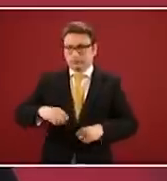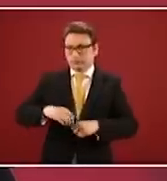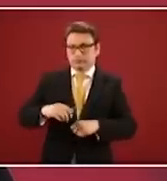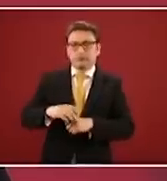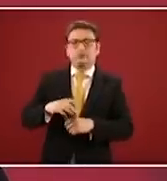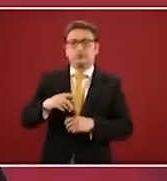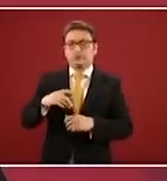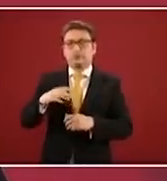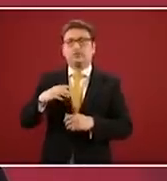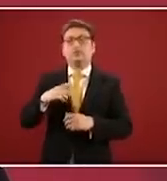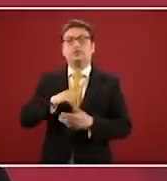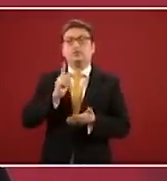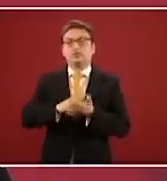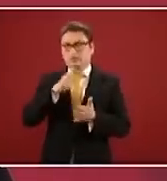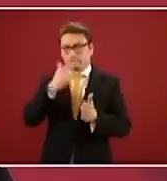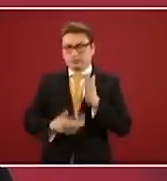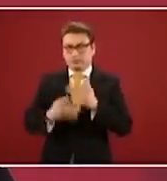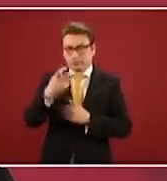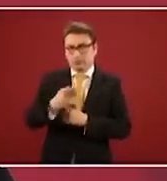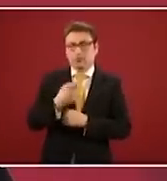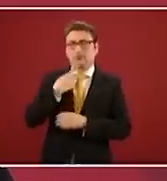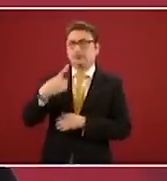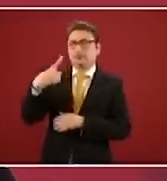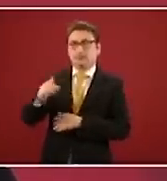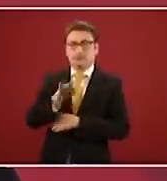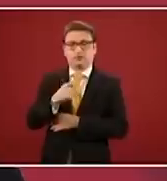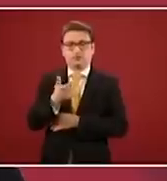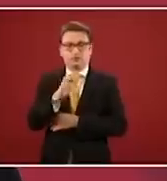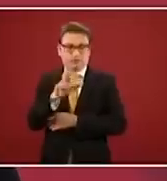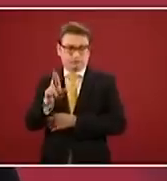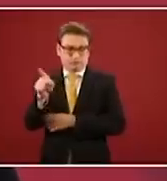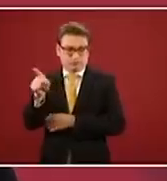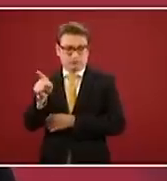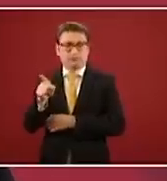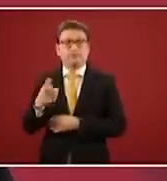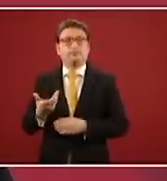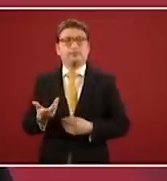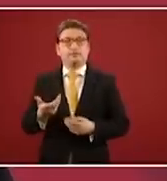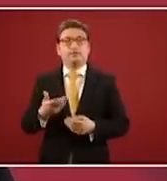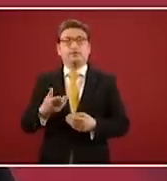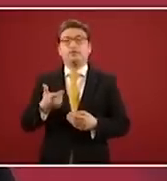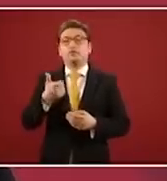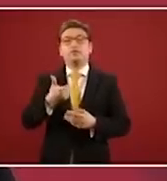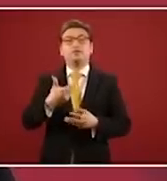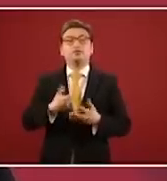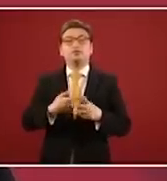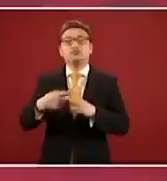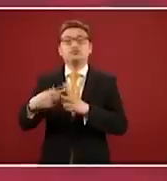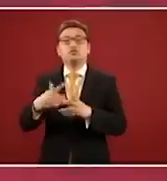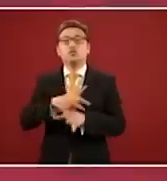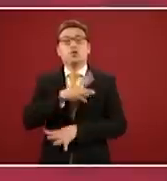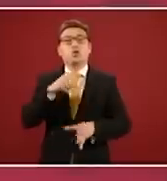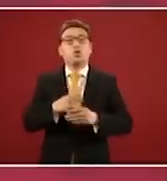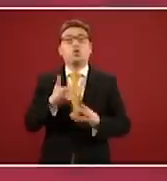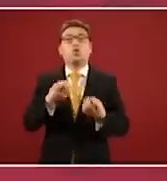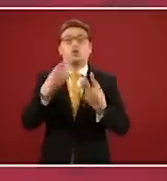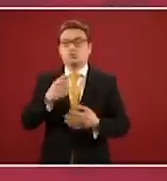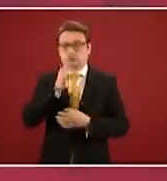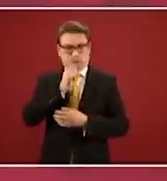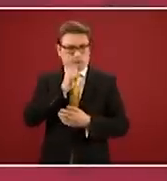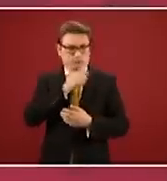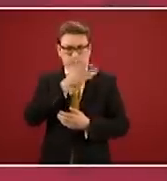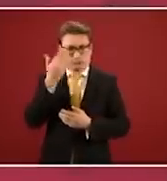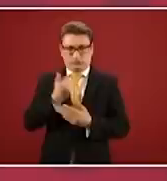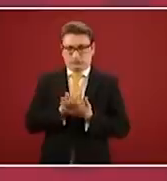se han presentado las denuncias ante la Fiscalía General de la República. Respecto a los montos totales, estamos todavía en espera de información